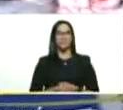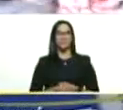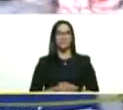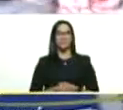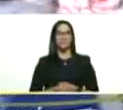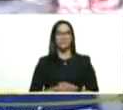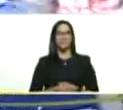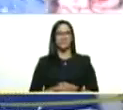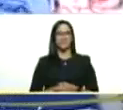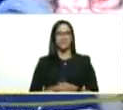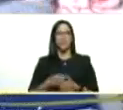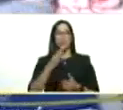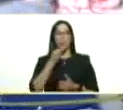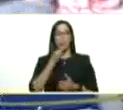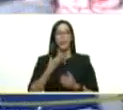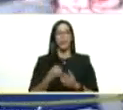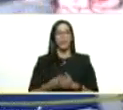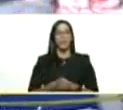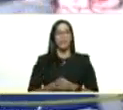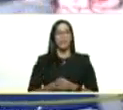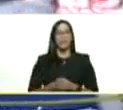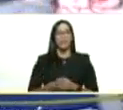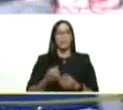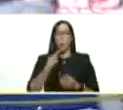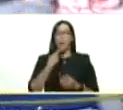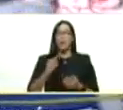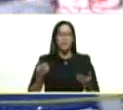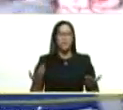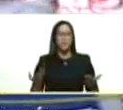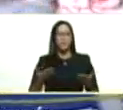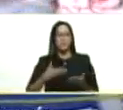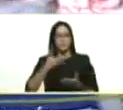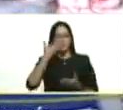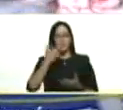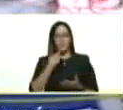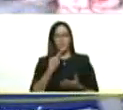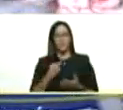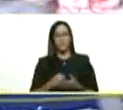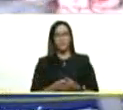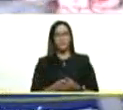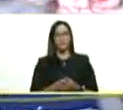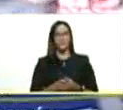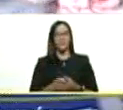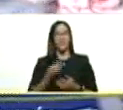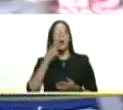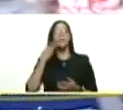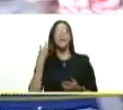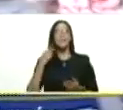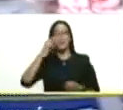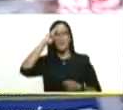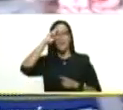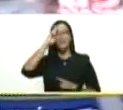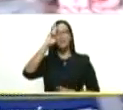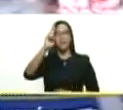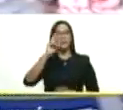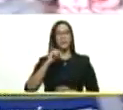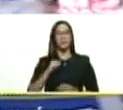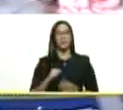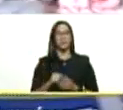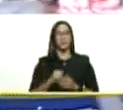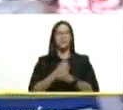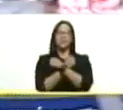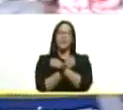Bueno, Ghassan lo ha dicho, la admiración, el respeto y el amor